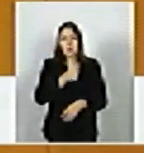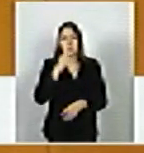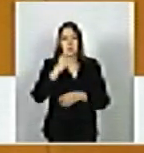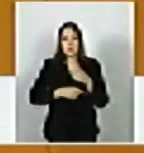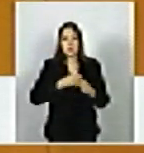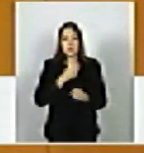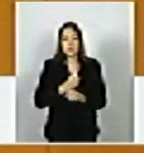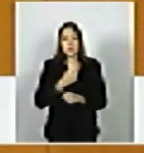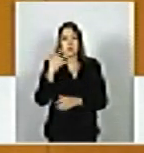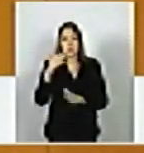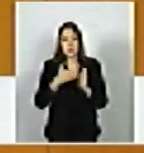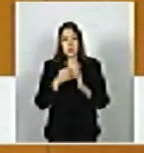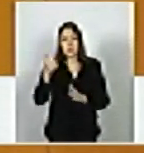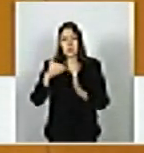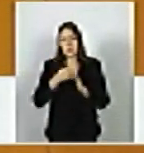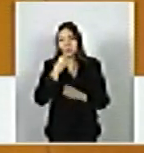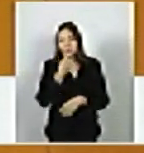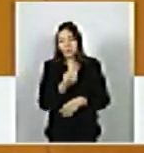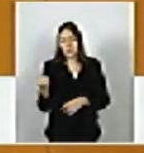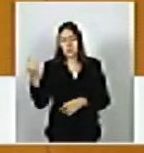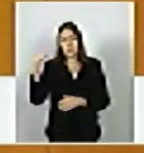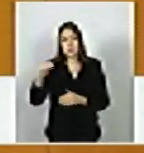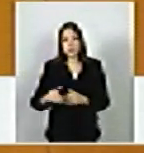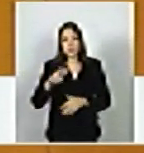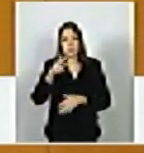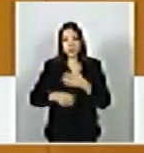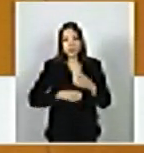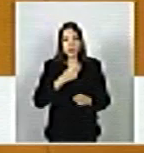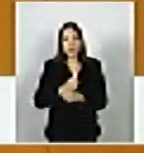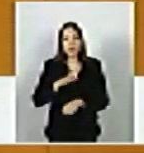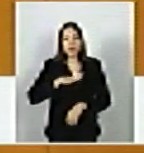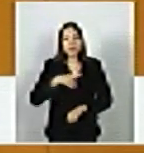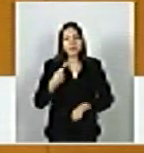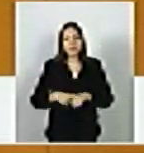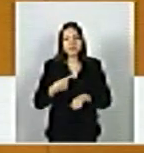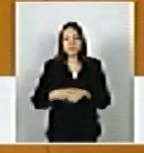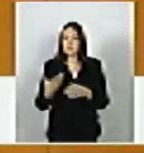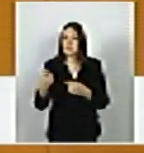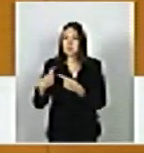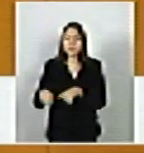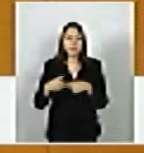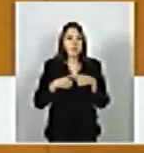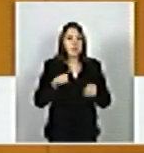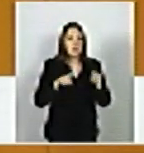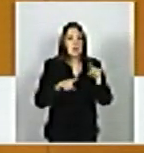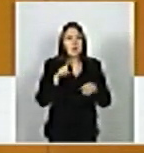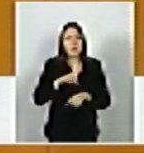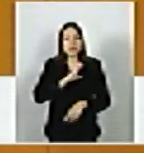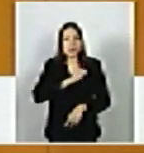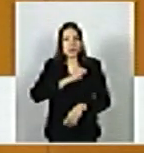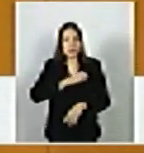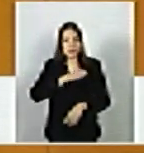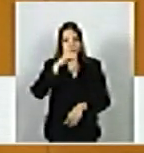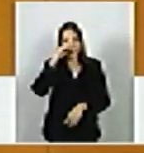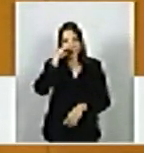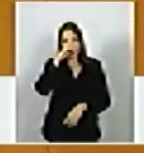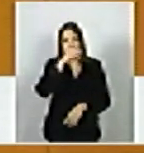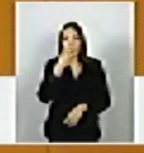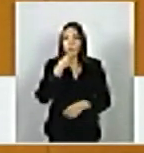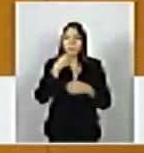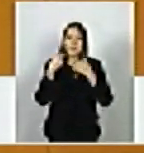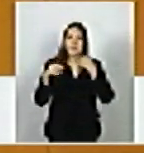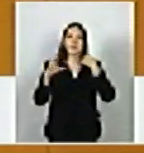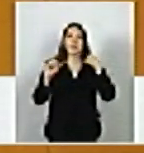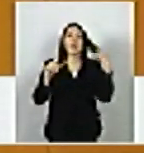niños menores de 18 años enferman de algún tipo de cáncer. Según Carlos Leal,